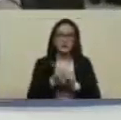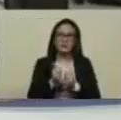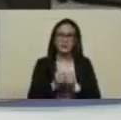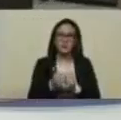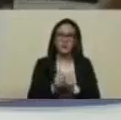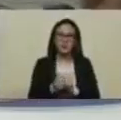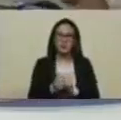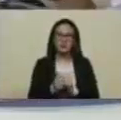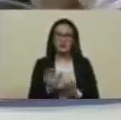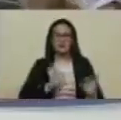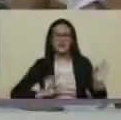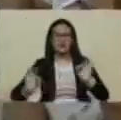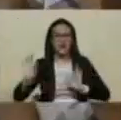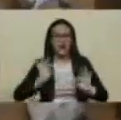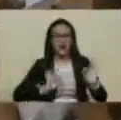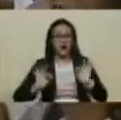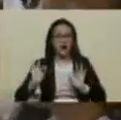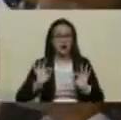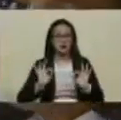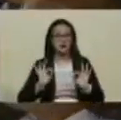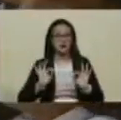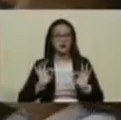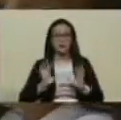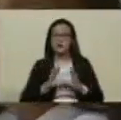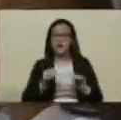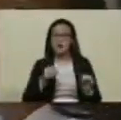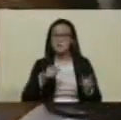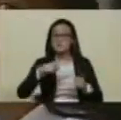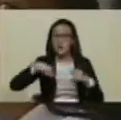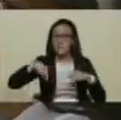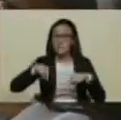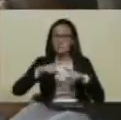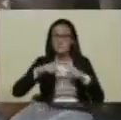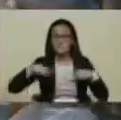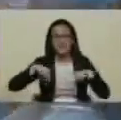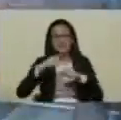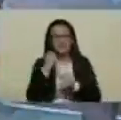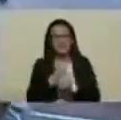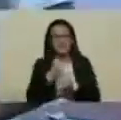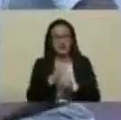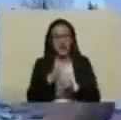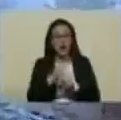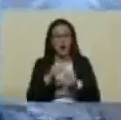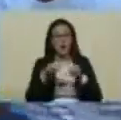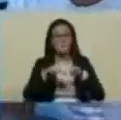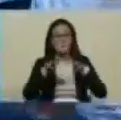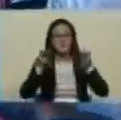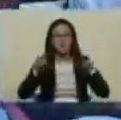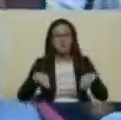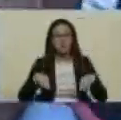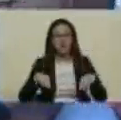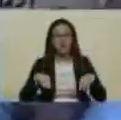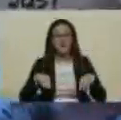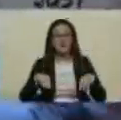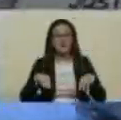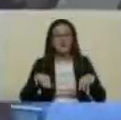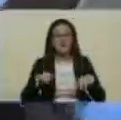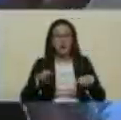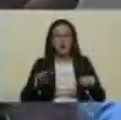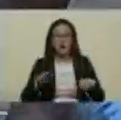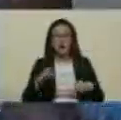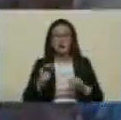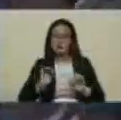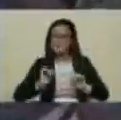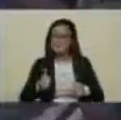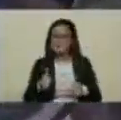deporte, el Teatro César Rengifo, ya hay unas mesas de trabajo con la metodología y empezamos hoy iniciando